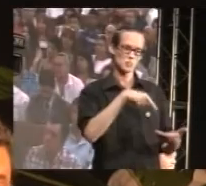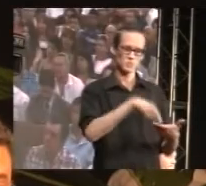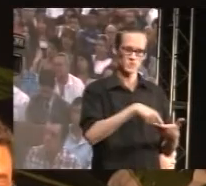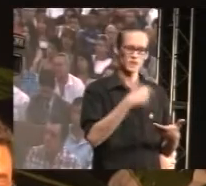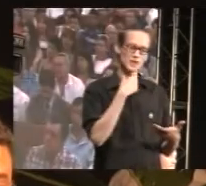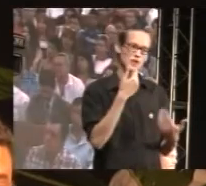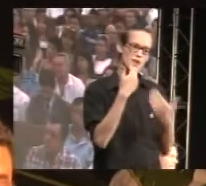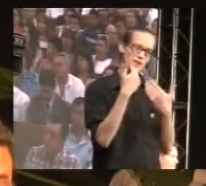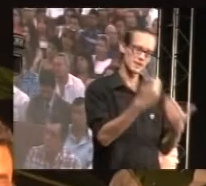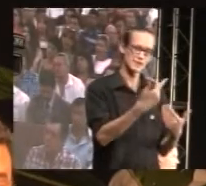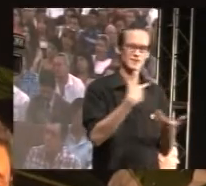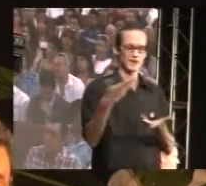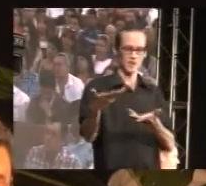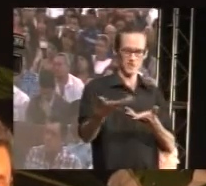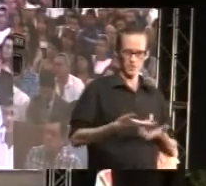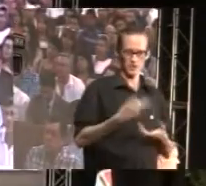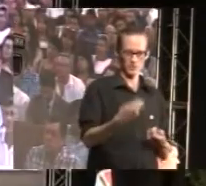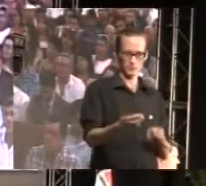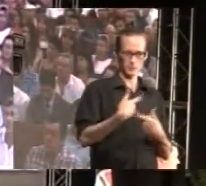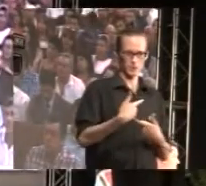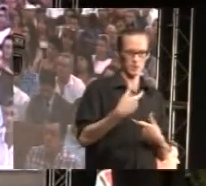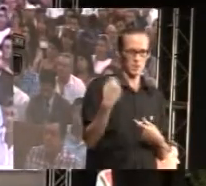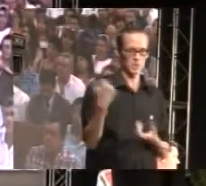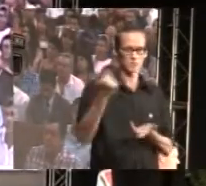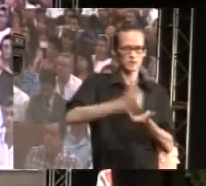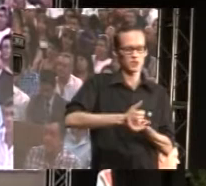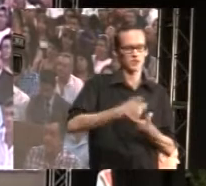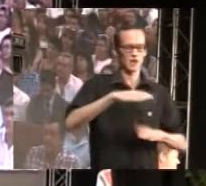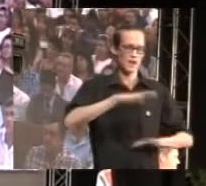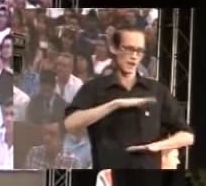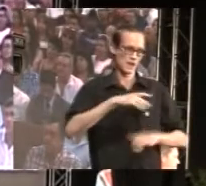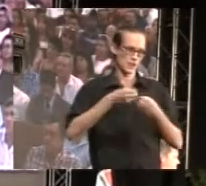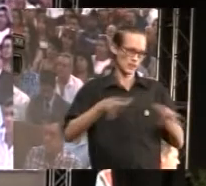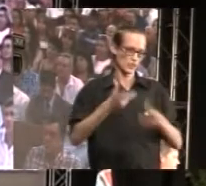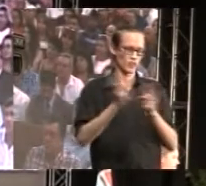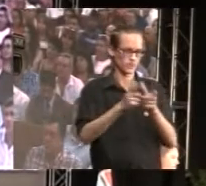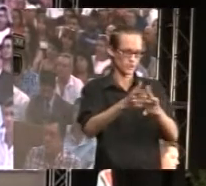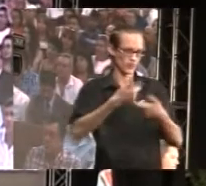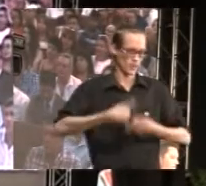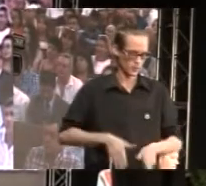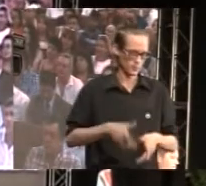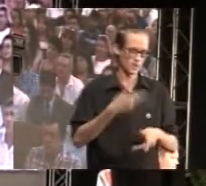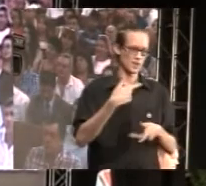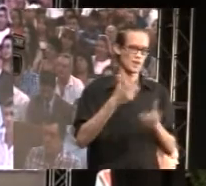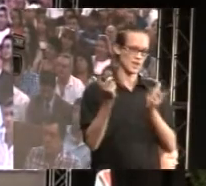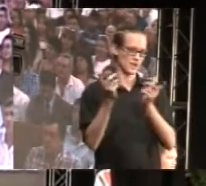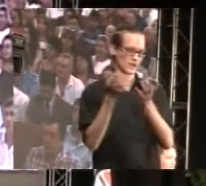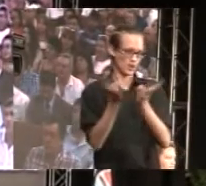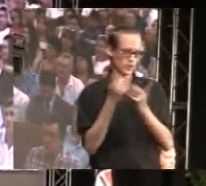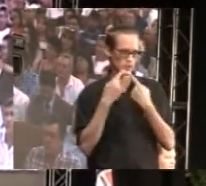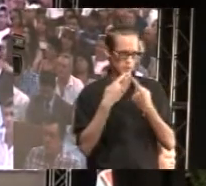agradecer la gentil invitación que me cursara para asistir al acto de apertura del periodo de sesiones ordinarias del Honorable Consejo